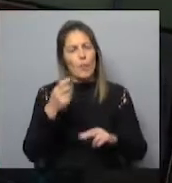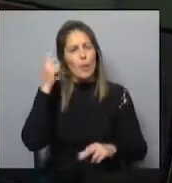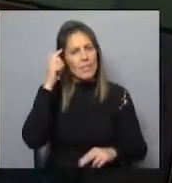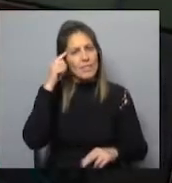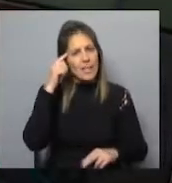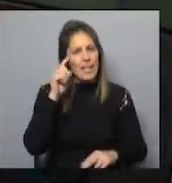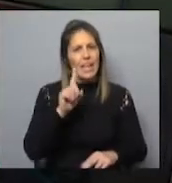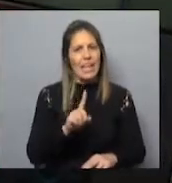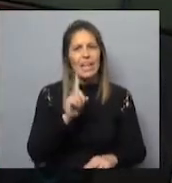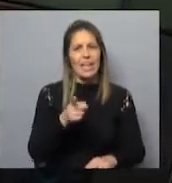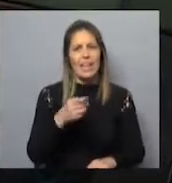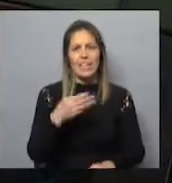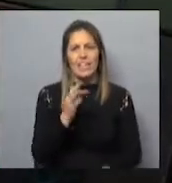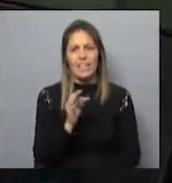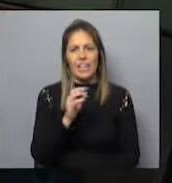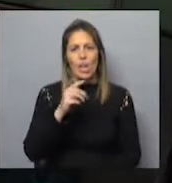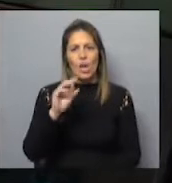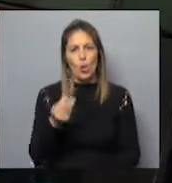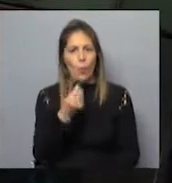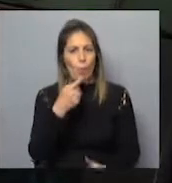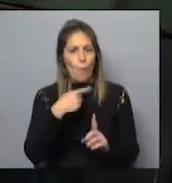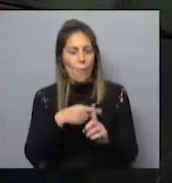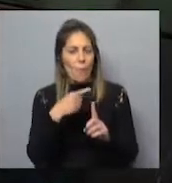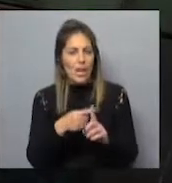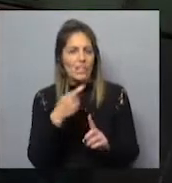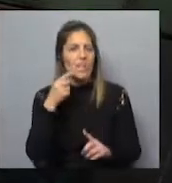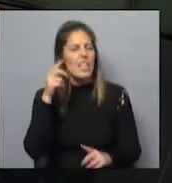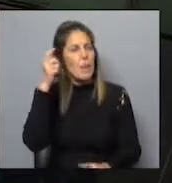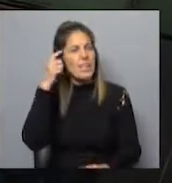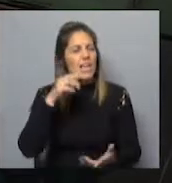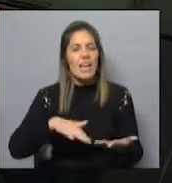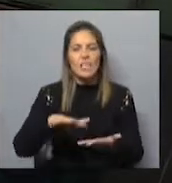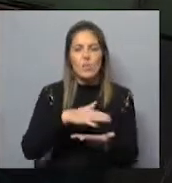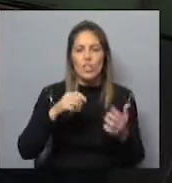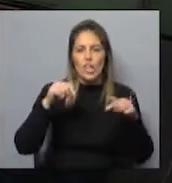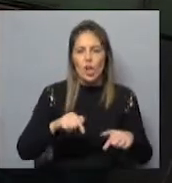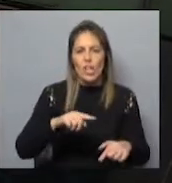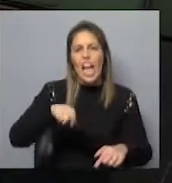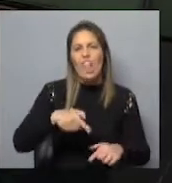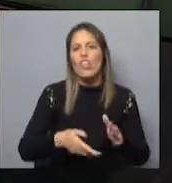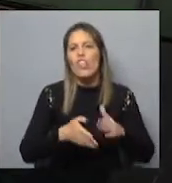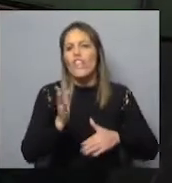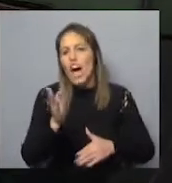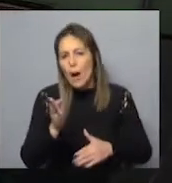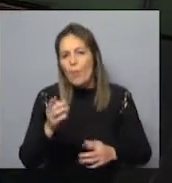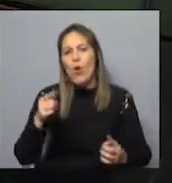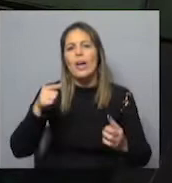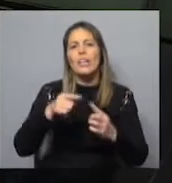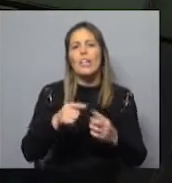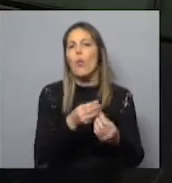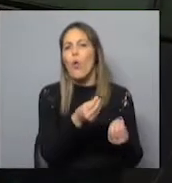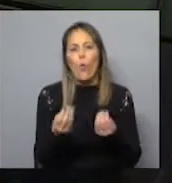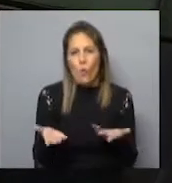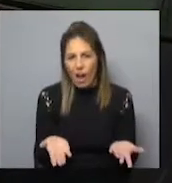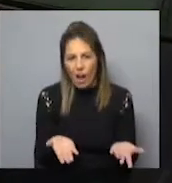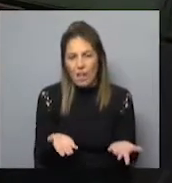paso habría que pensar en qué situaciones estamos hoy hacia dónde vamos hacia dónde queremos ir me parece que